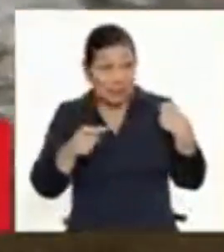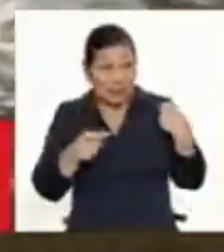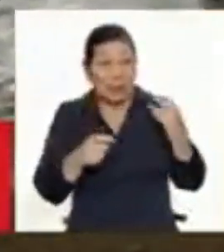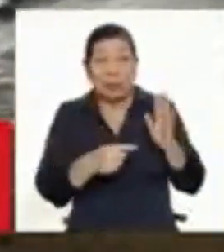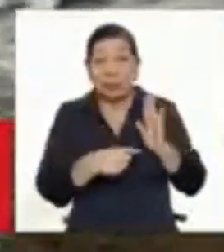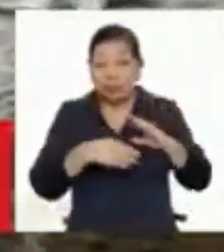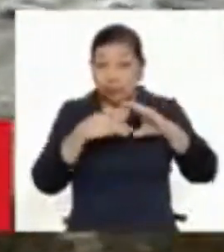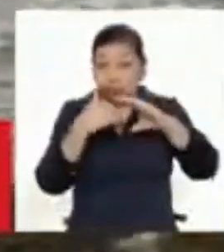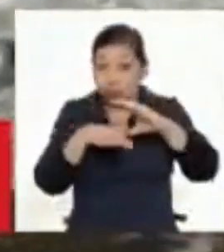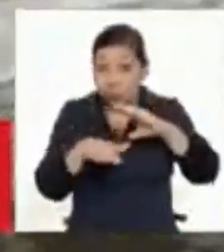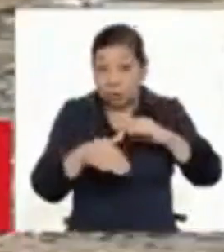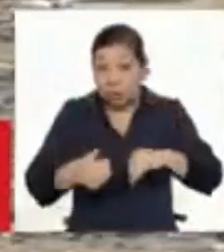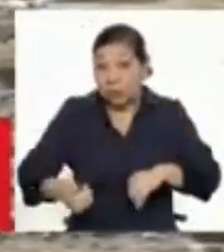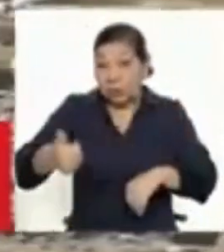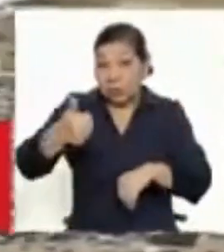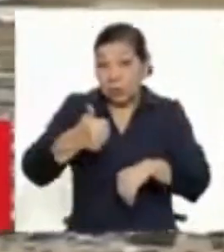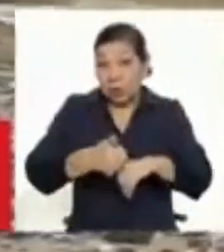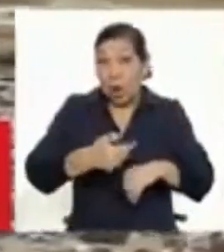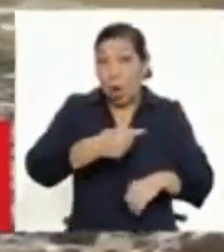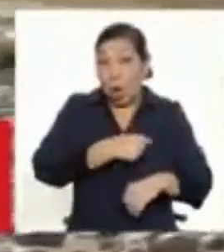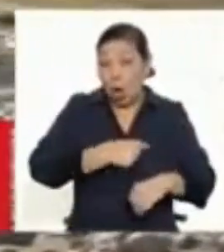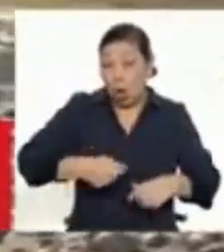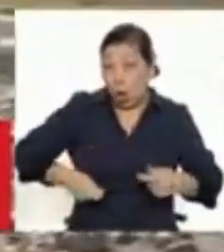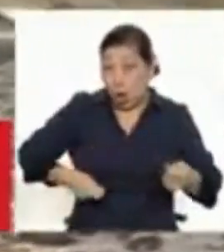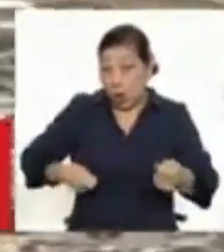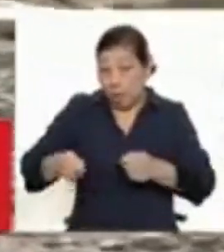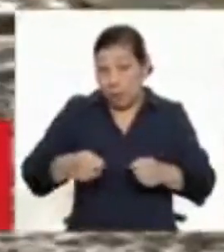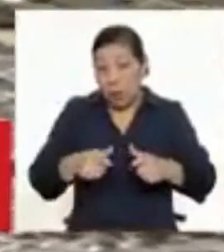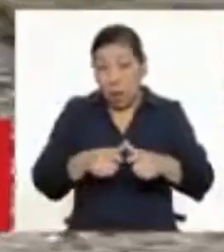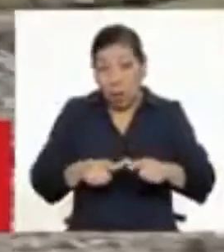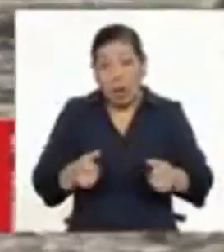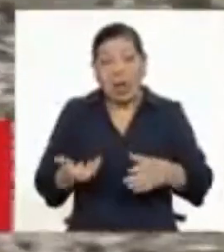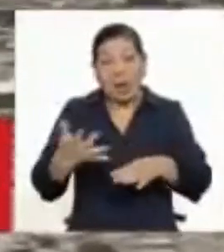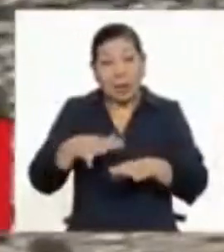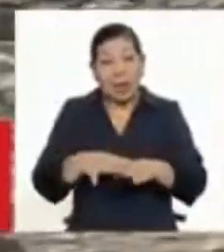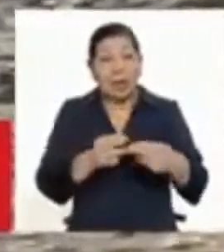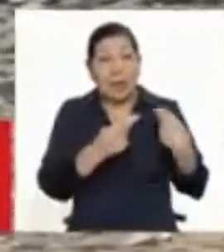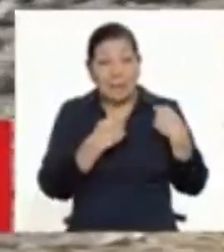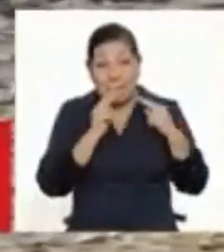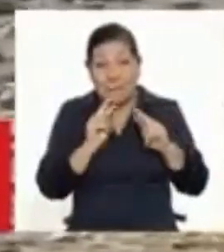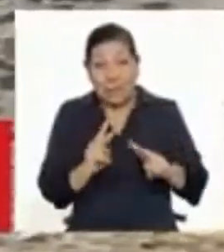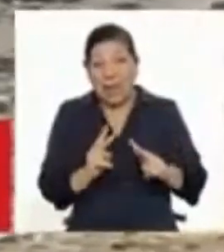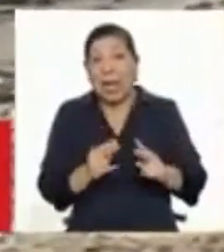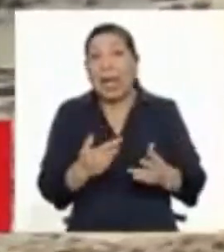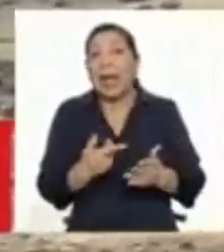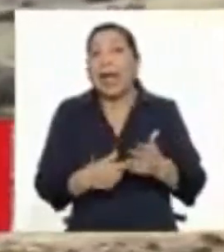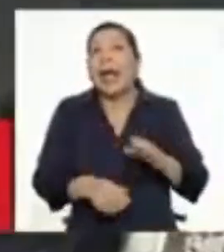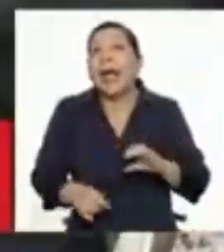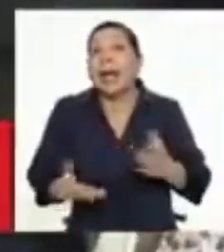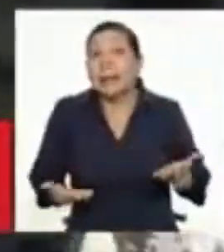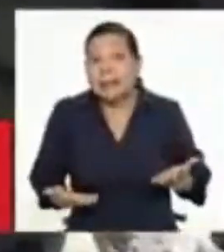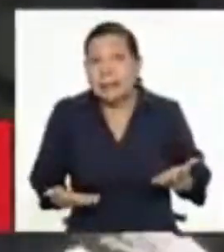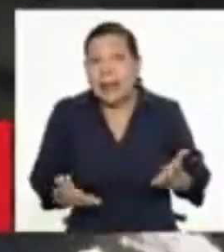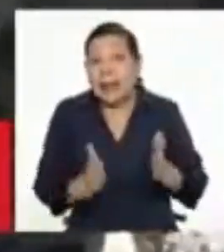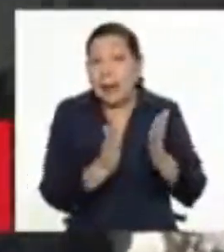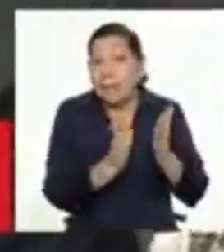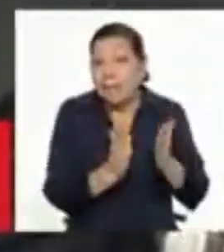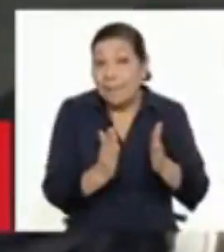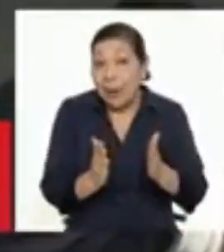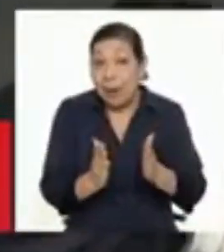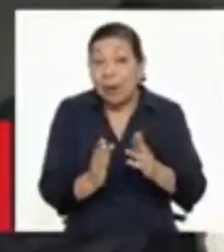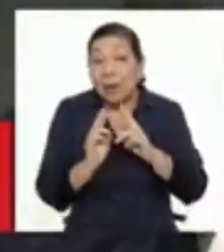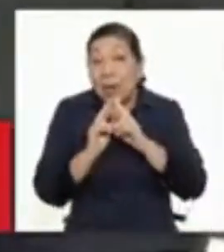fueron enviados a las autoridades de los gobiernos regionales y locales involucrados para que tomen las previsiones adecuadas